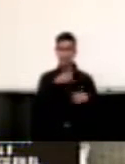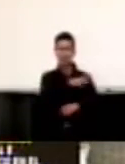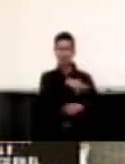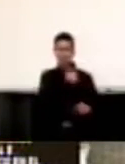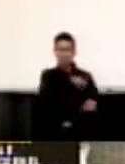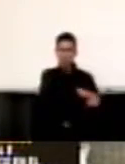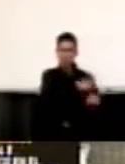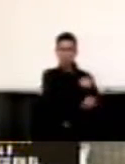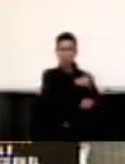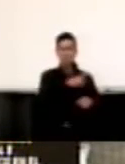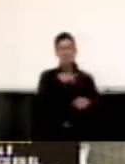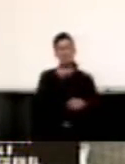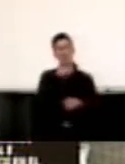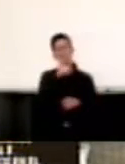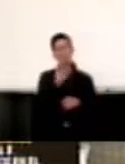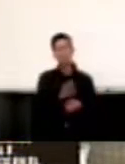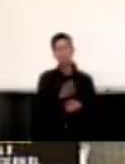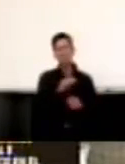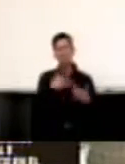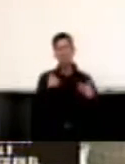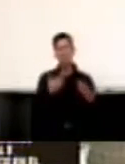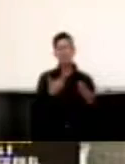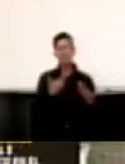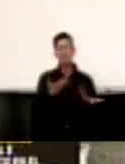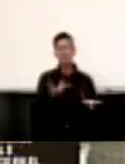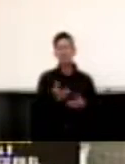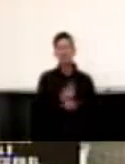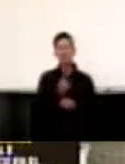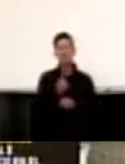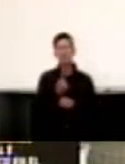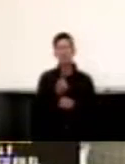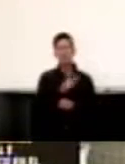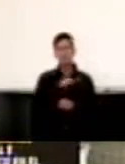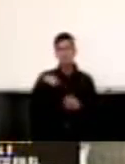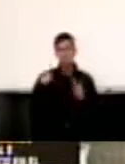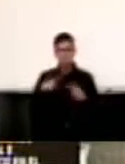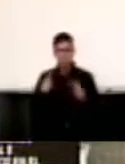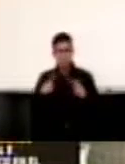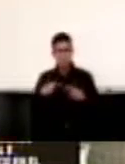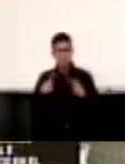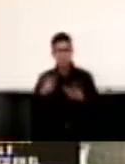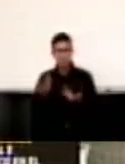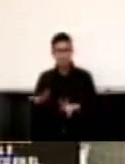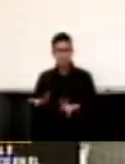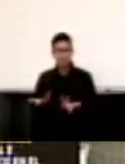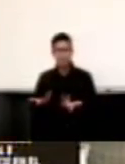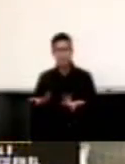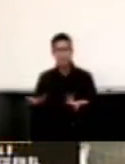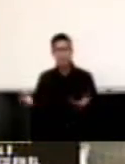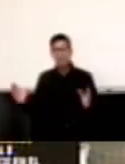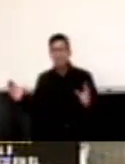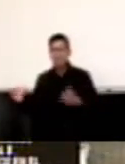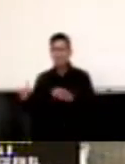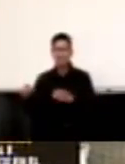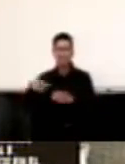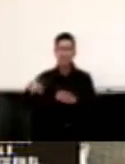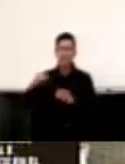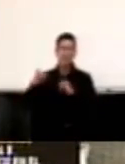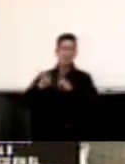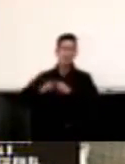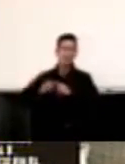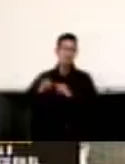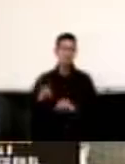Porque, insisto, las personas somos las que conformamos las instituciones y por ende conformamos los partidos. Entonces, ahí creo